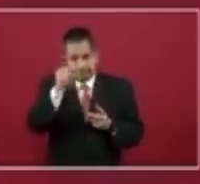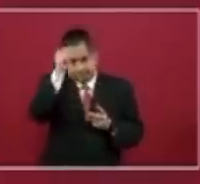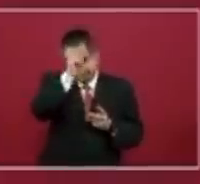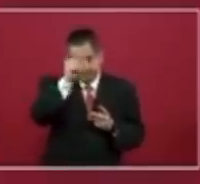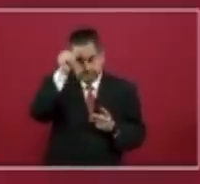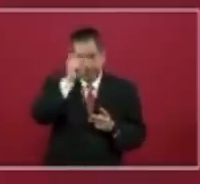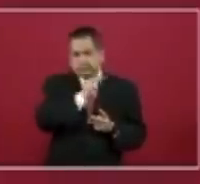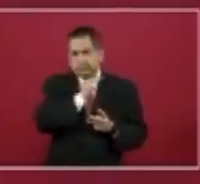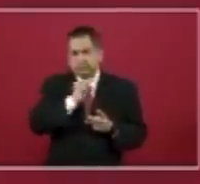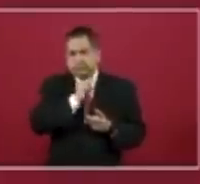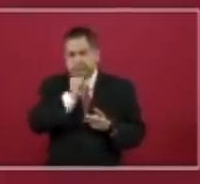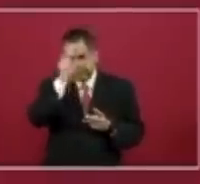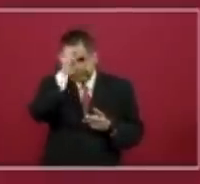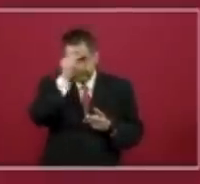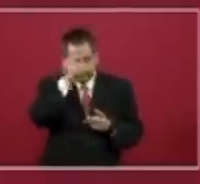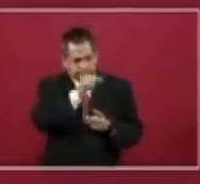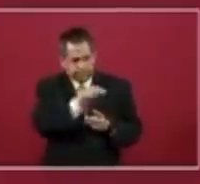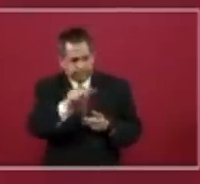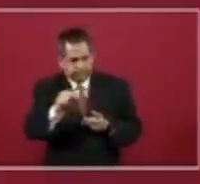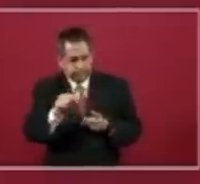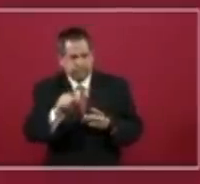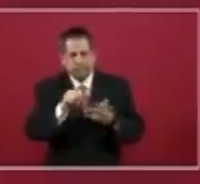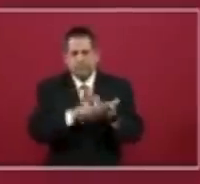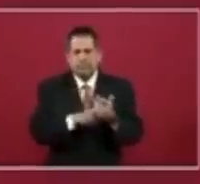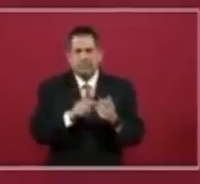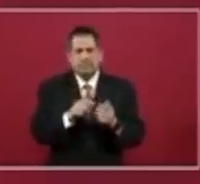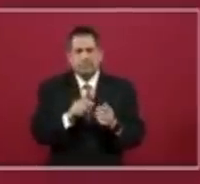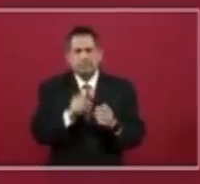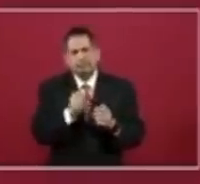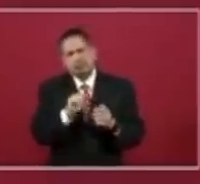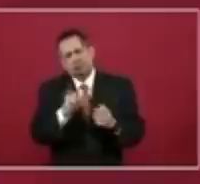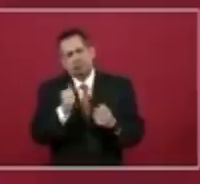sacerdotes y otros